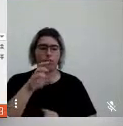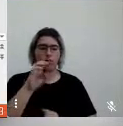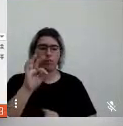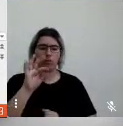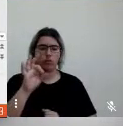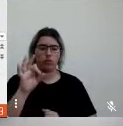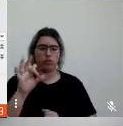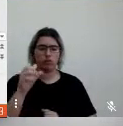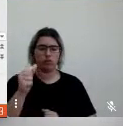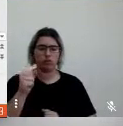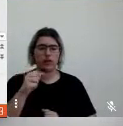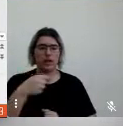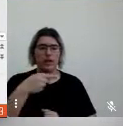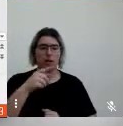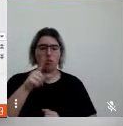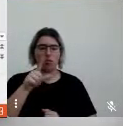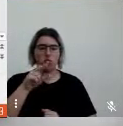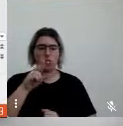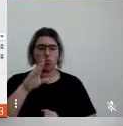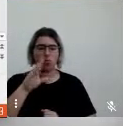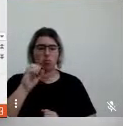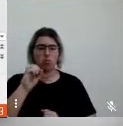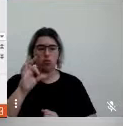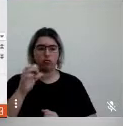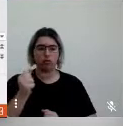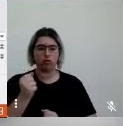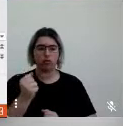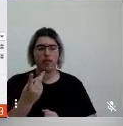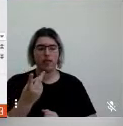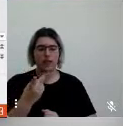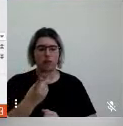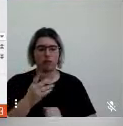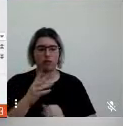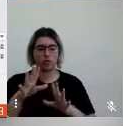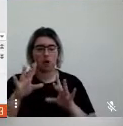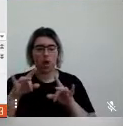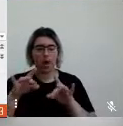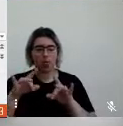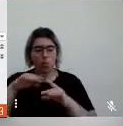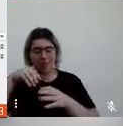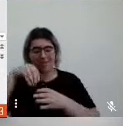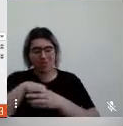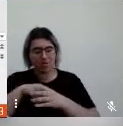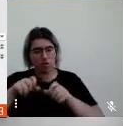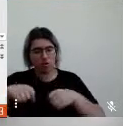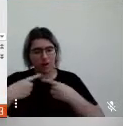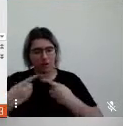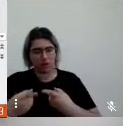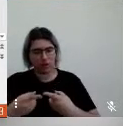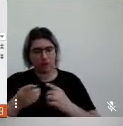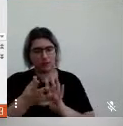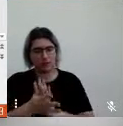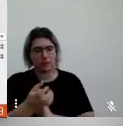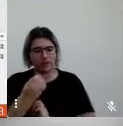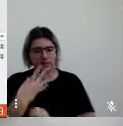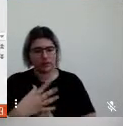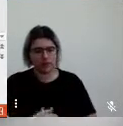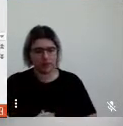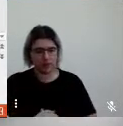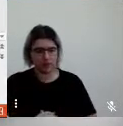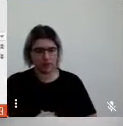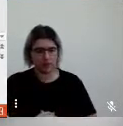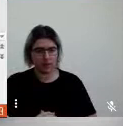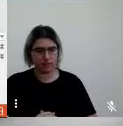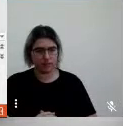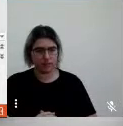glucosa, ¿vale? Las frutas contienen glucosa y fructosa, pero es un azúcar que está dentro y es un azúcar natural. Eso que dicen, es que